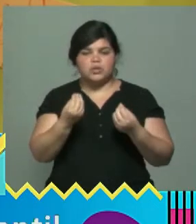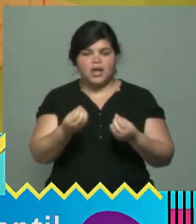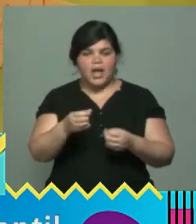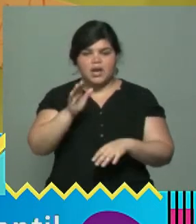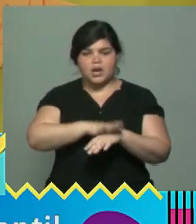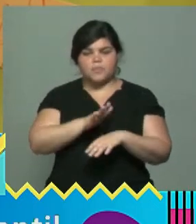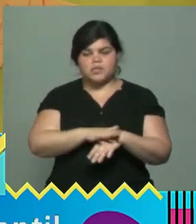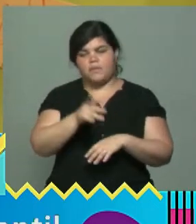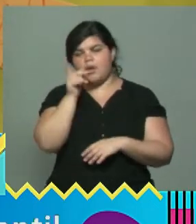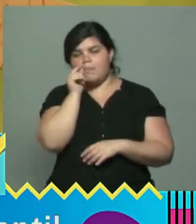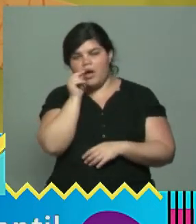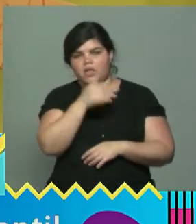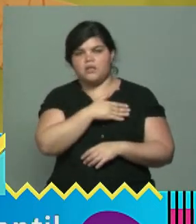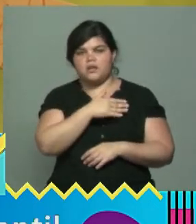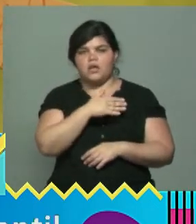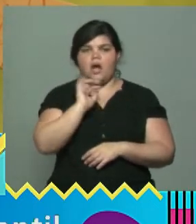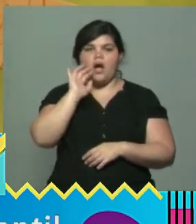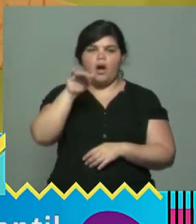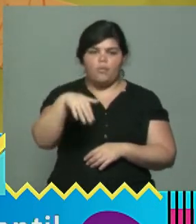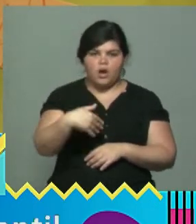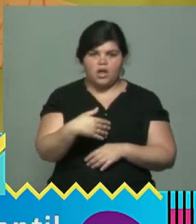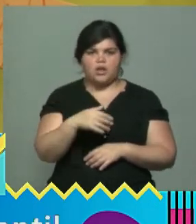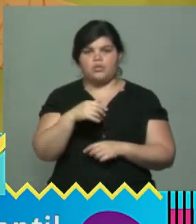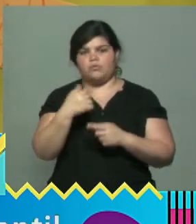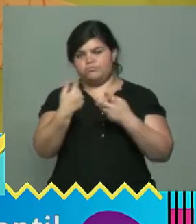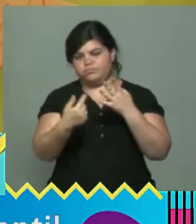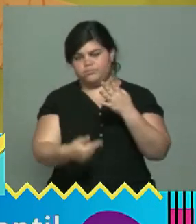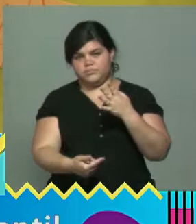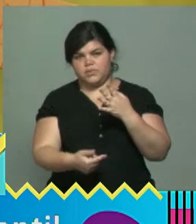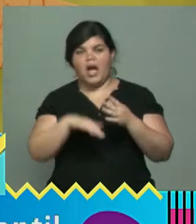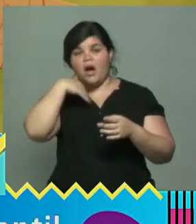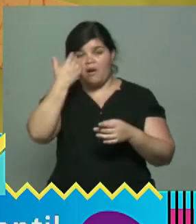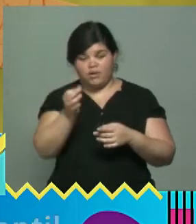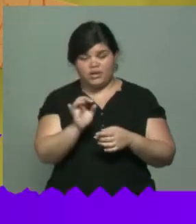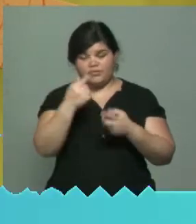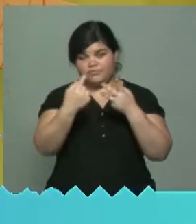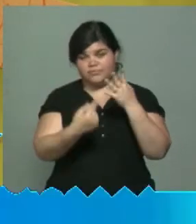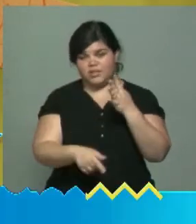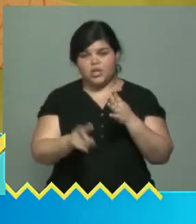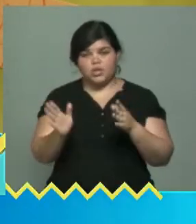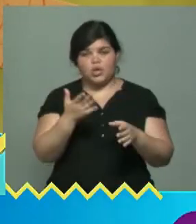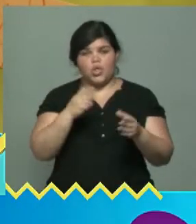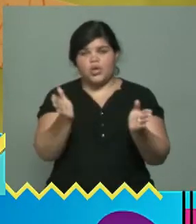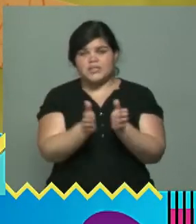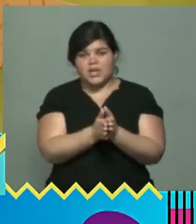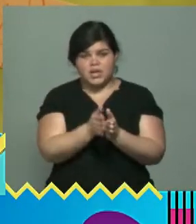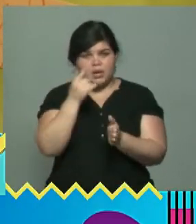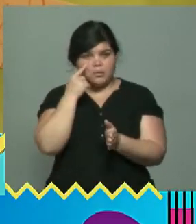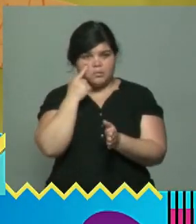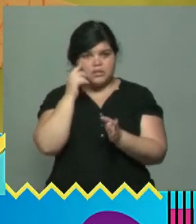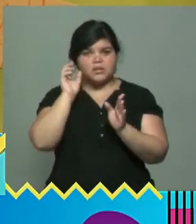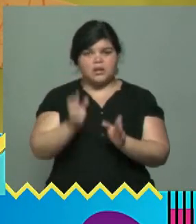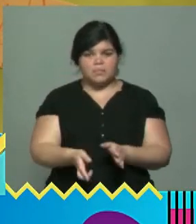cuidan, padres, abuelos, familia conviviente. Y de la gente que llega, de las personas que nos llegan al programa en la